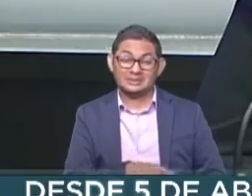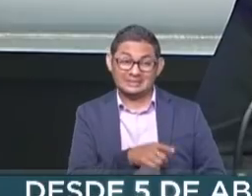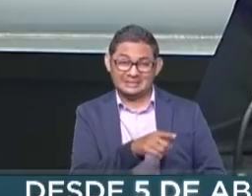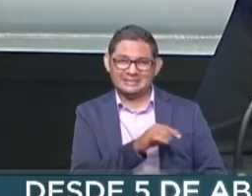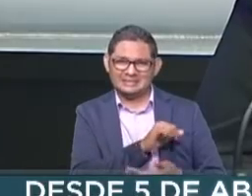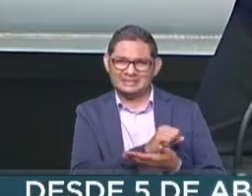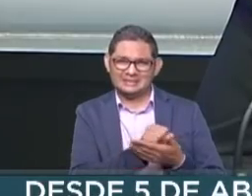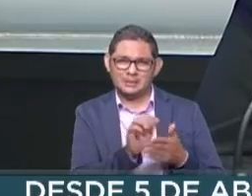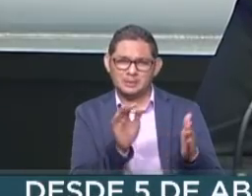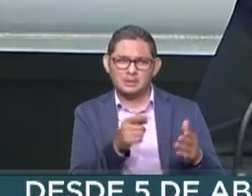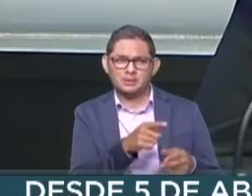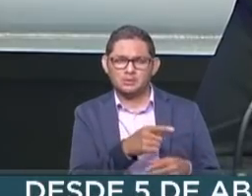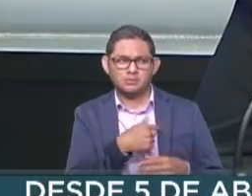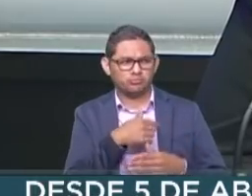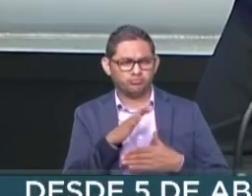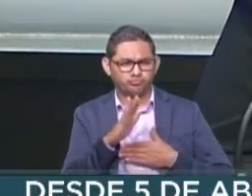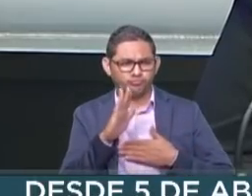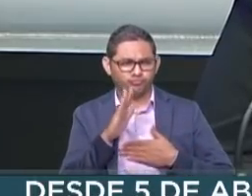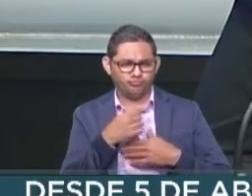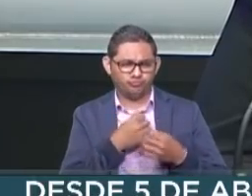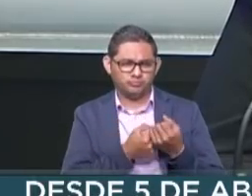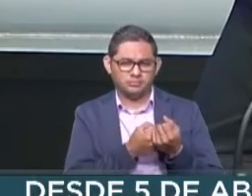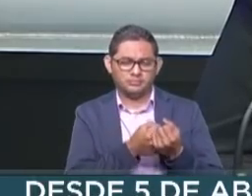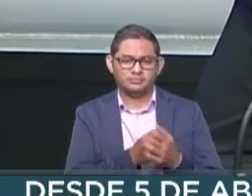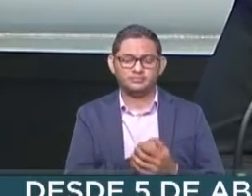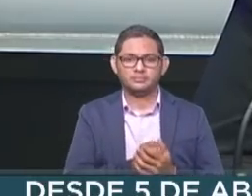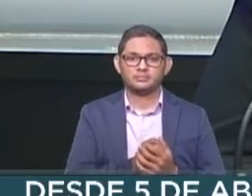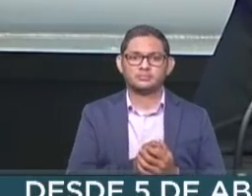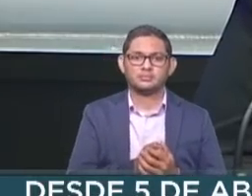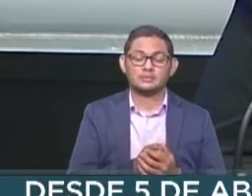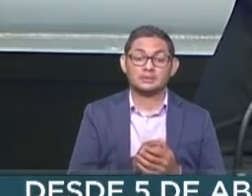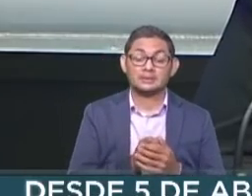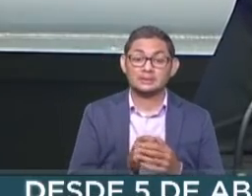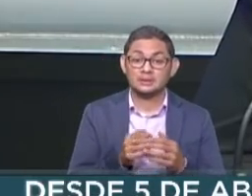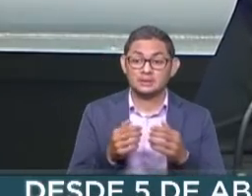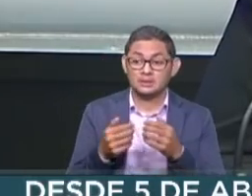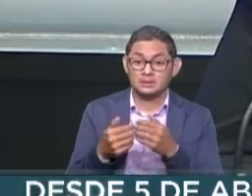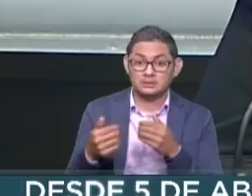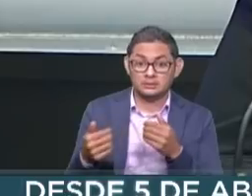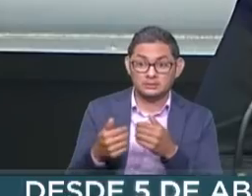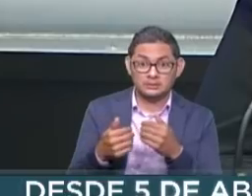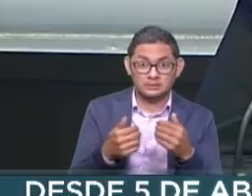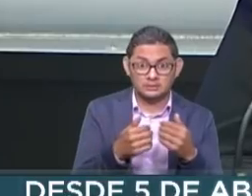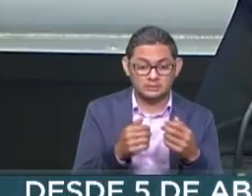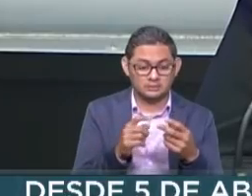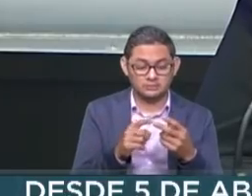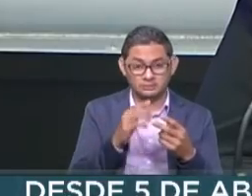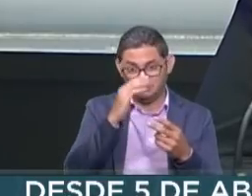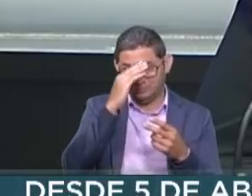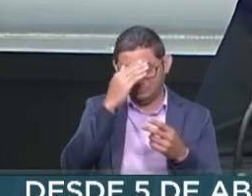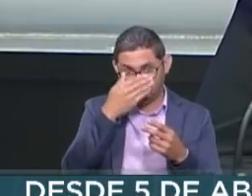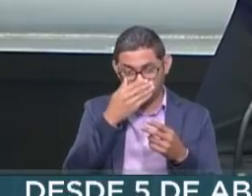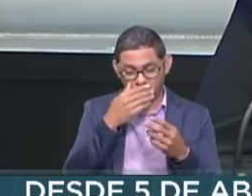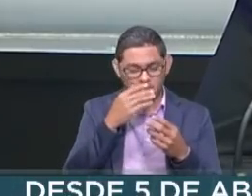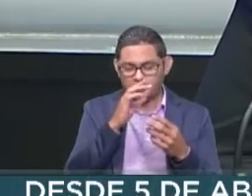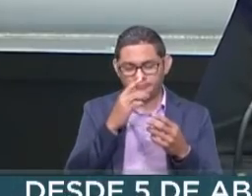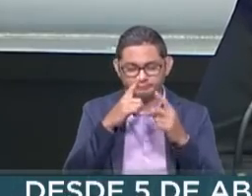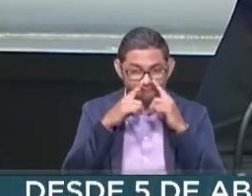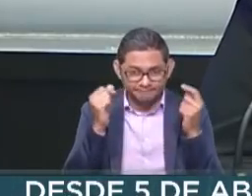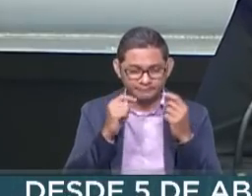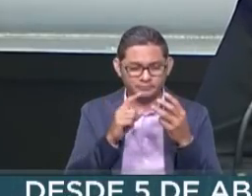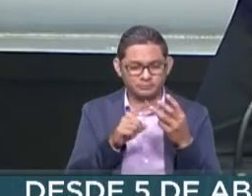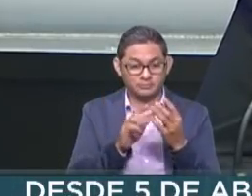me siento comprometido. Distanciamiento físico, mascarilla, lavado de las manos,